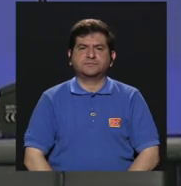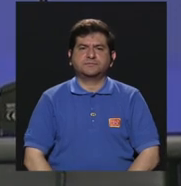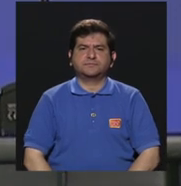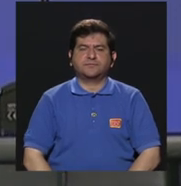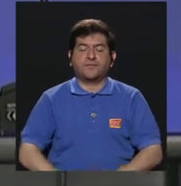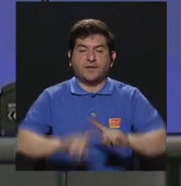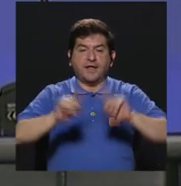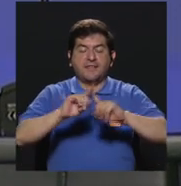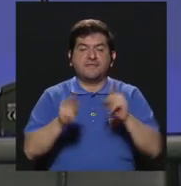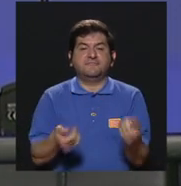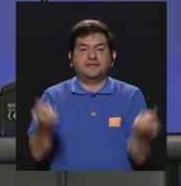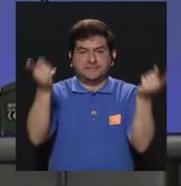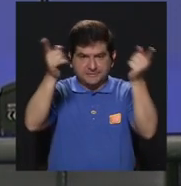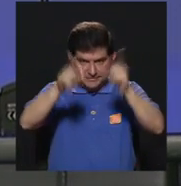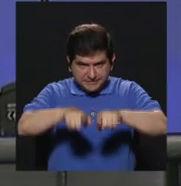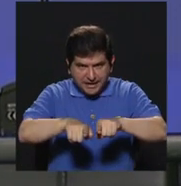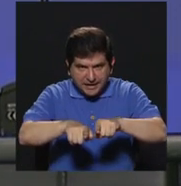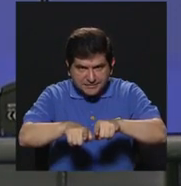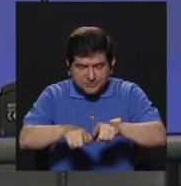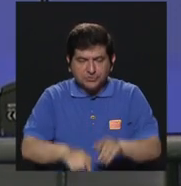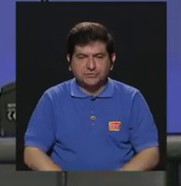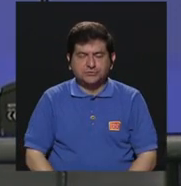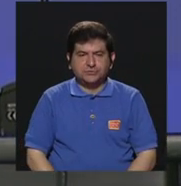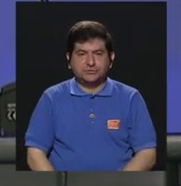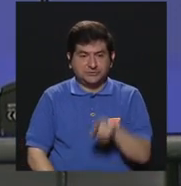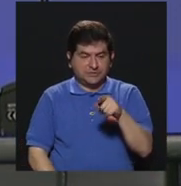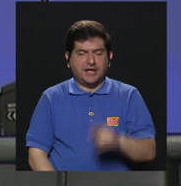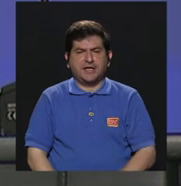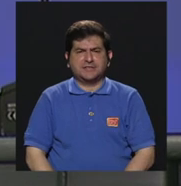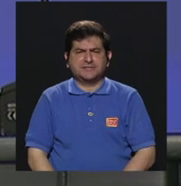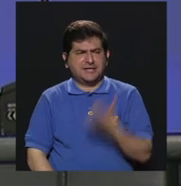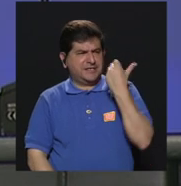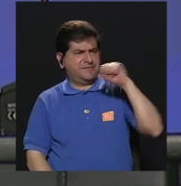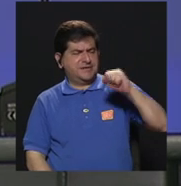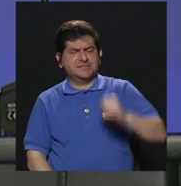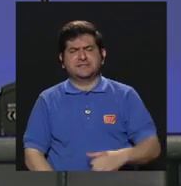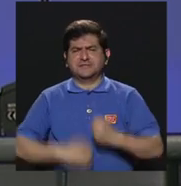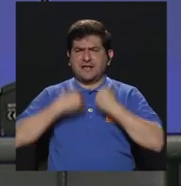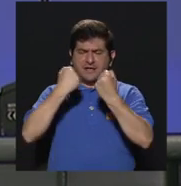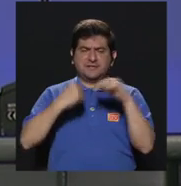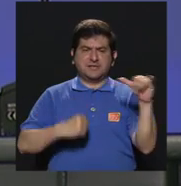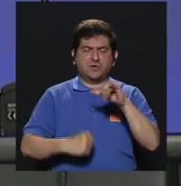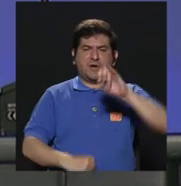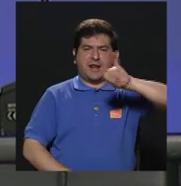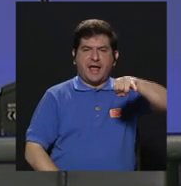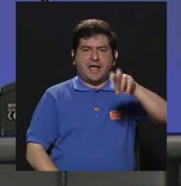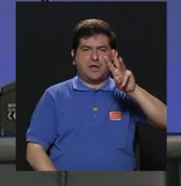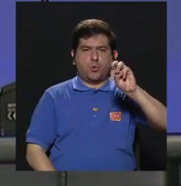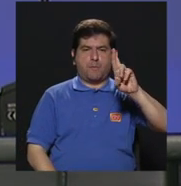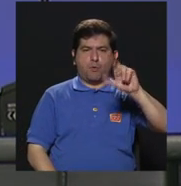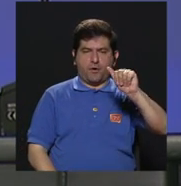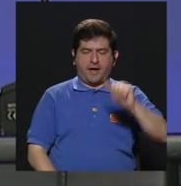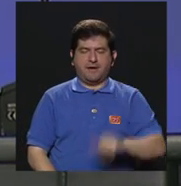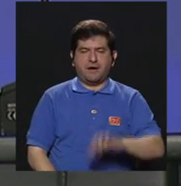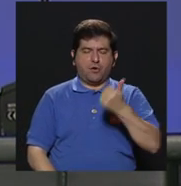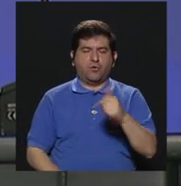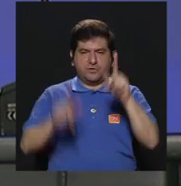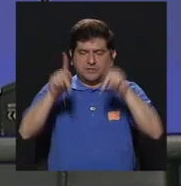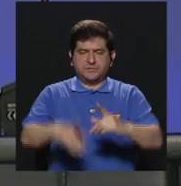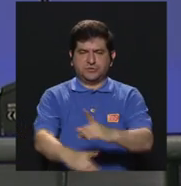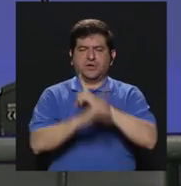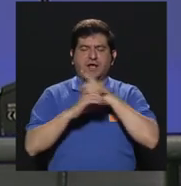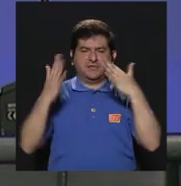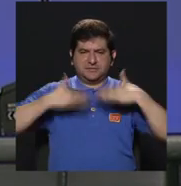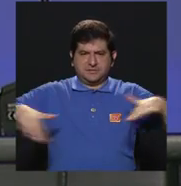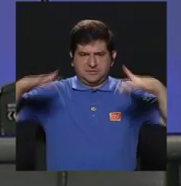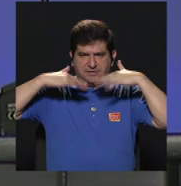En muchos casos, es una resistencia heroica, como el de Jairo Mora y otros defensores del